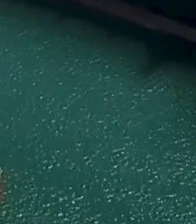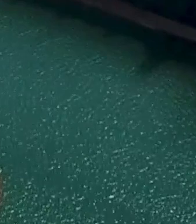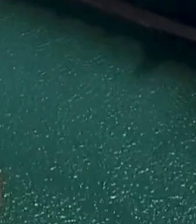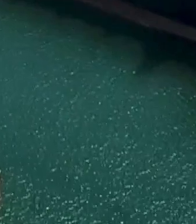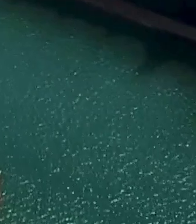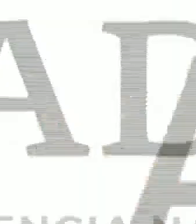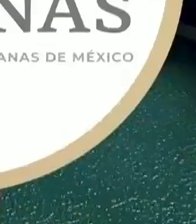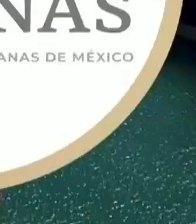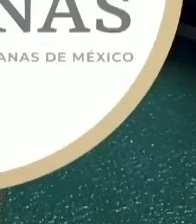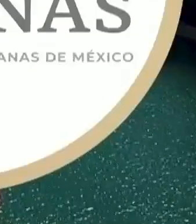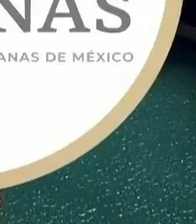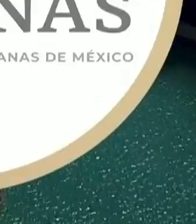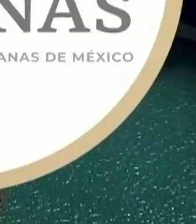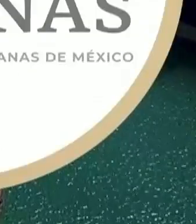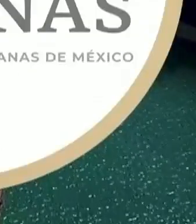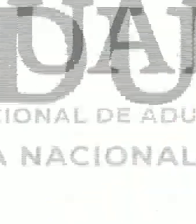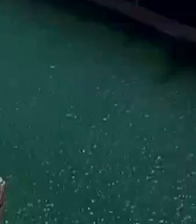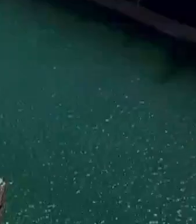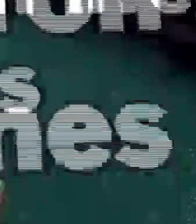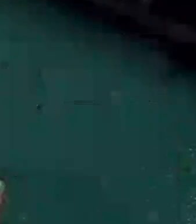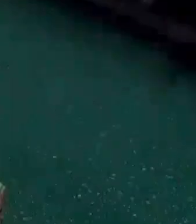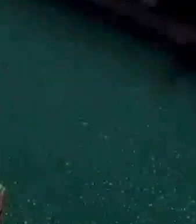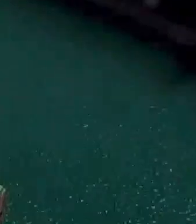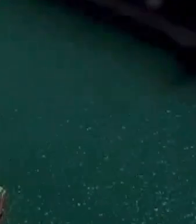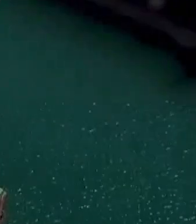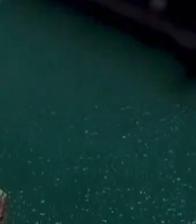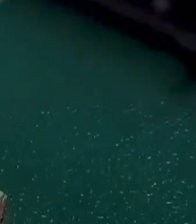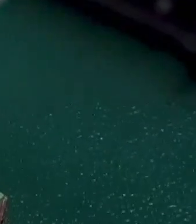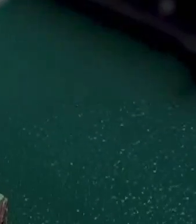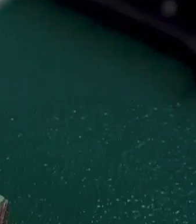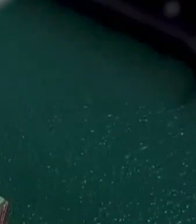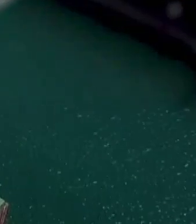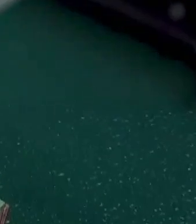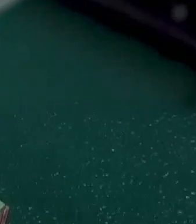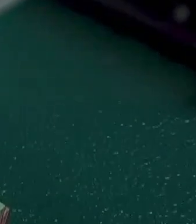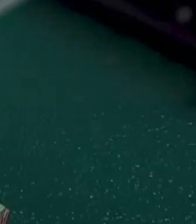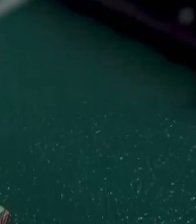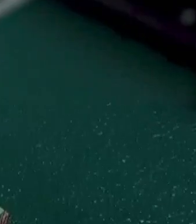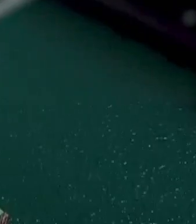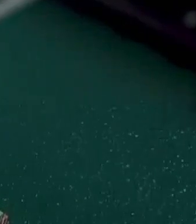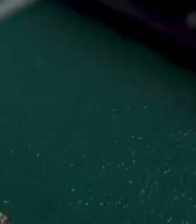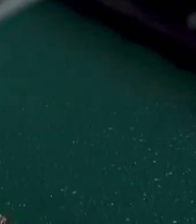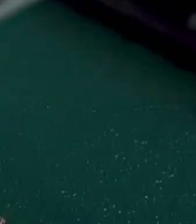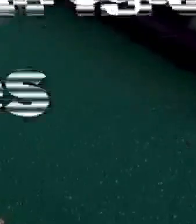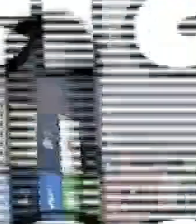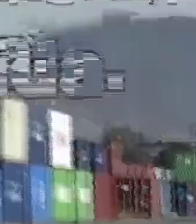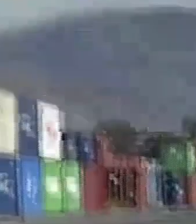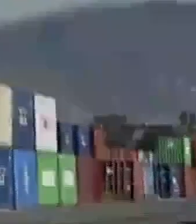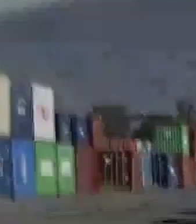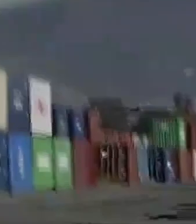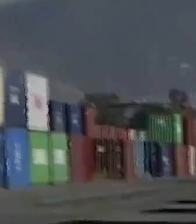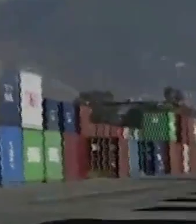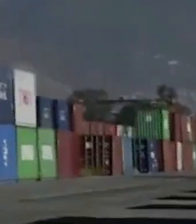del SAT y de la ANAM, se han detectado 40 agentes aduanales que presentaron irregularidades y omisiones como